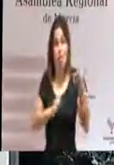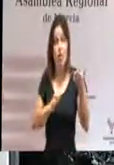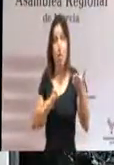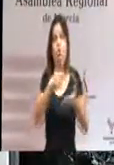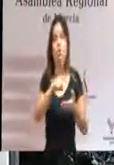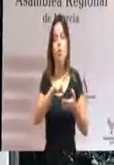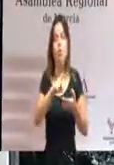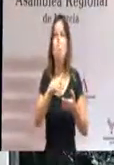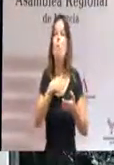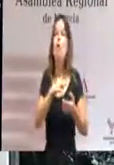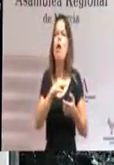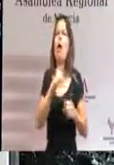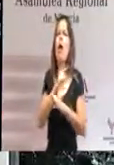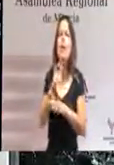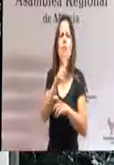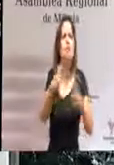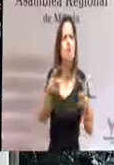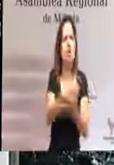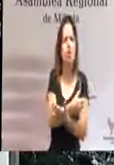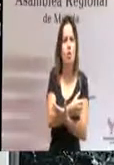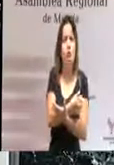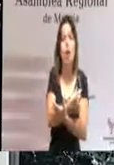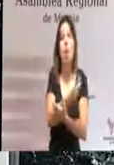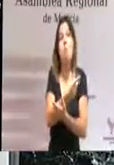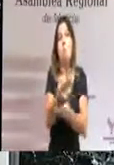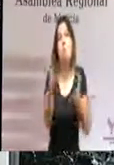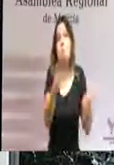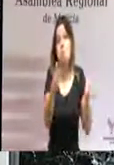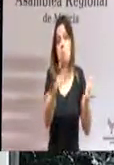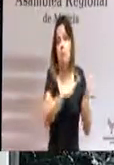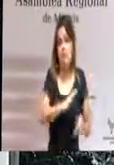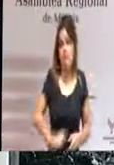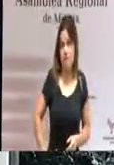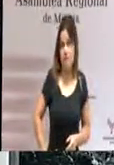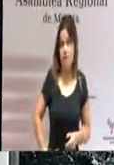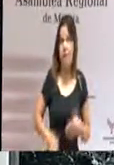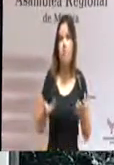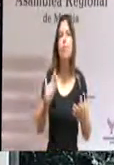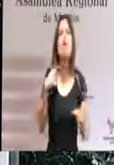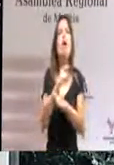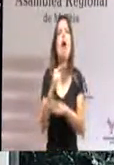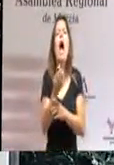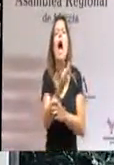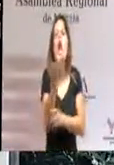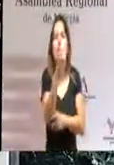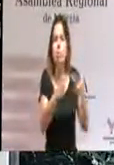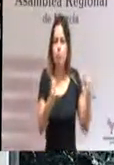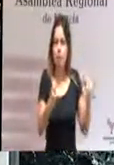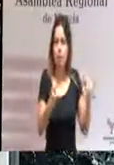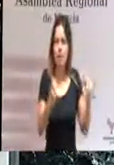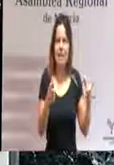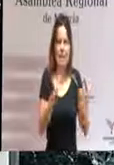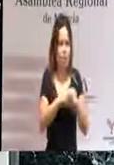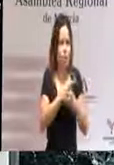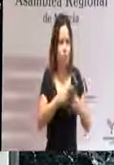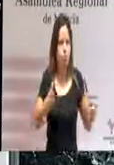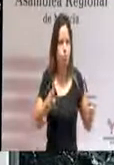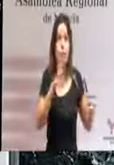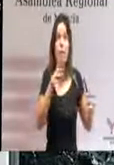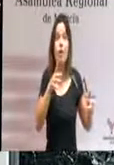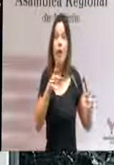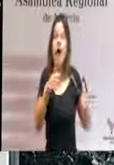podrán engañar a todo el mundo algún tiempo. Podrán engañar a algunos todo el tiempo, pero